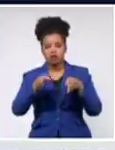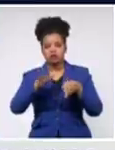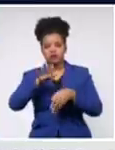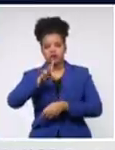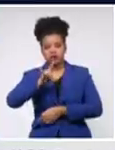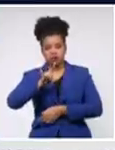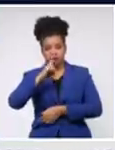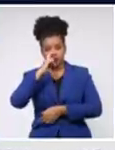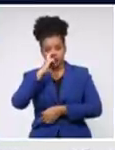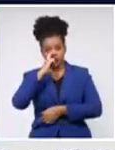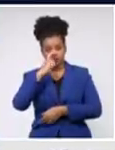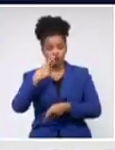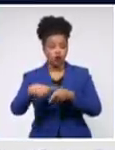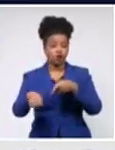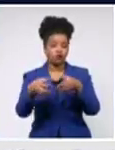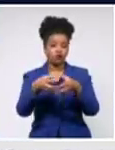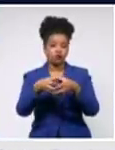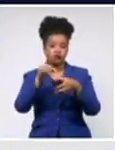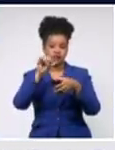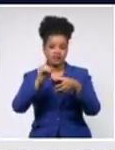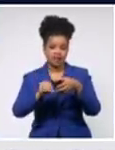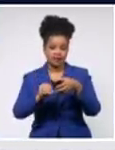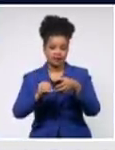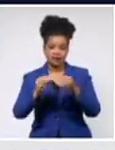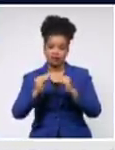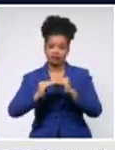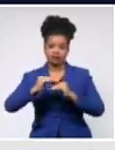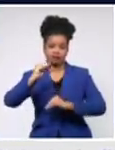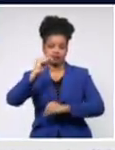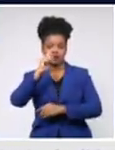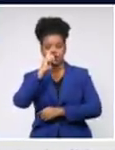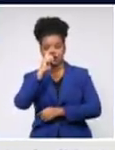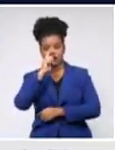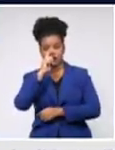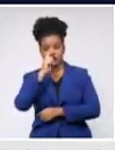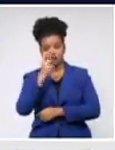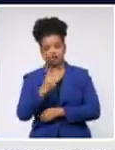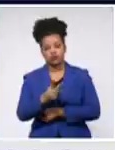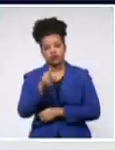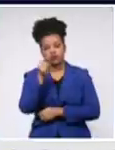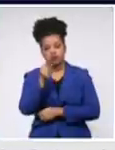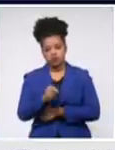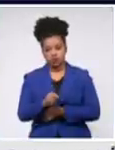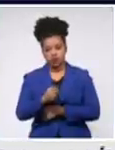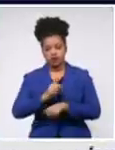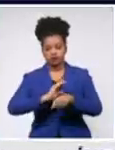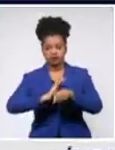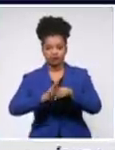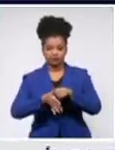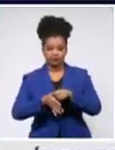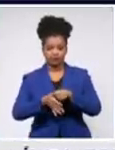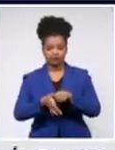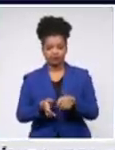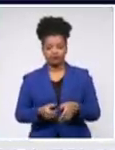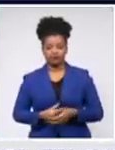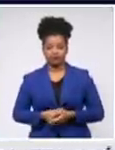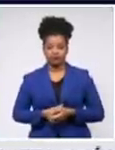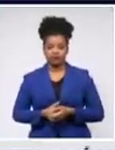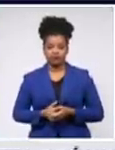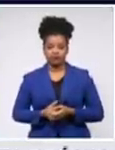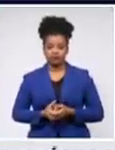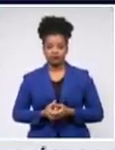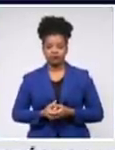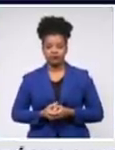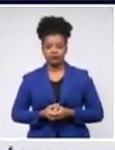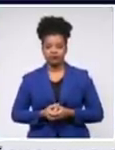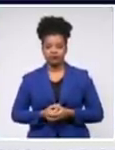del grupo de 60 y más se diagnosticaron 2 personas con la COVID en el día de ayer.